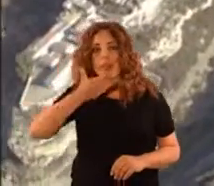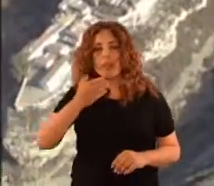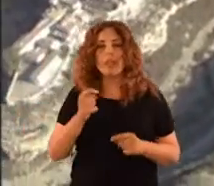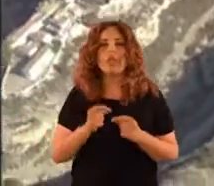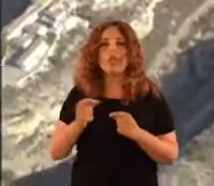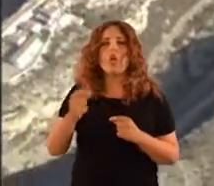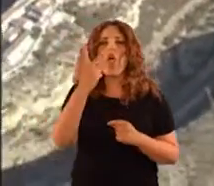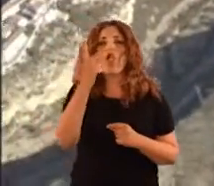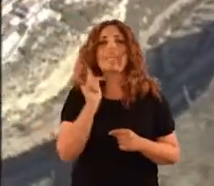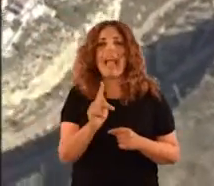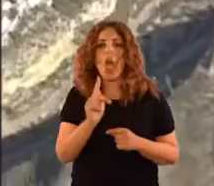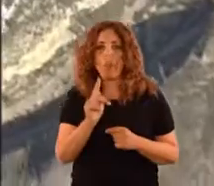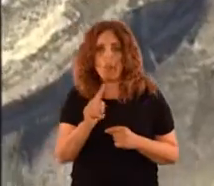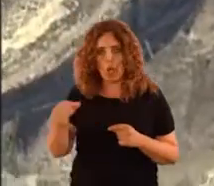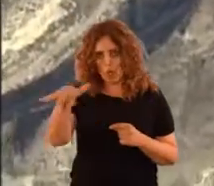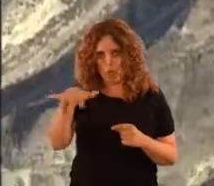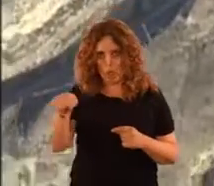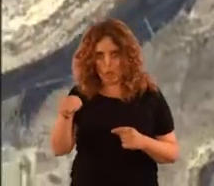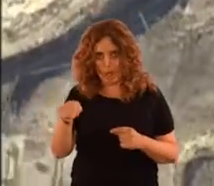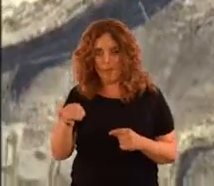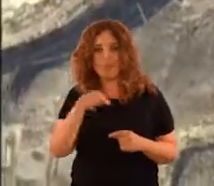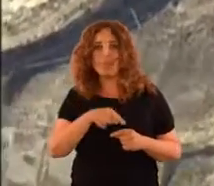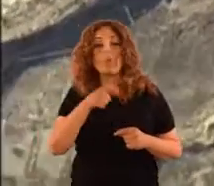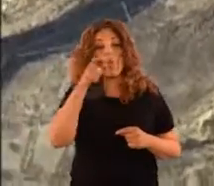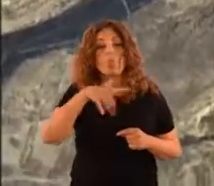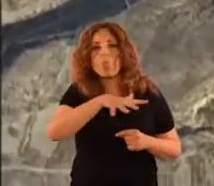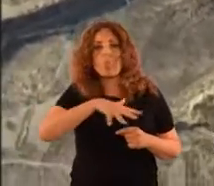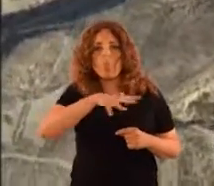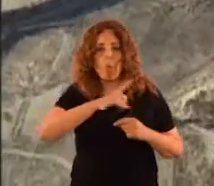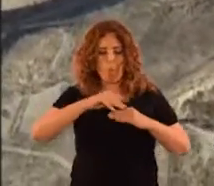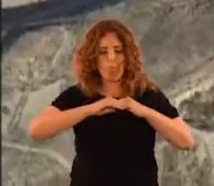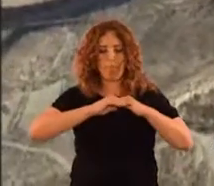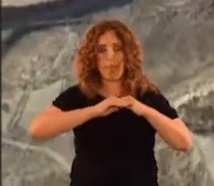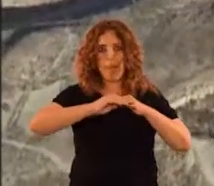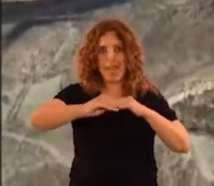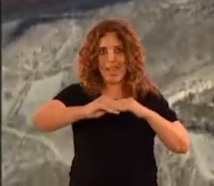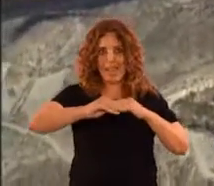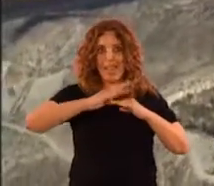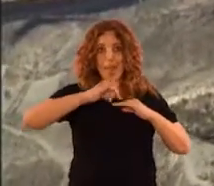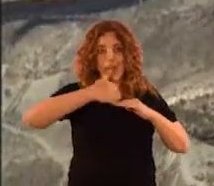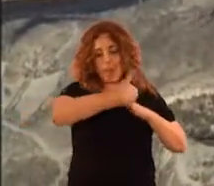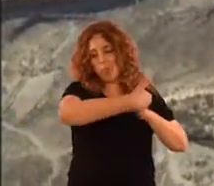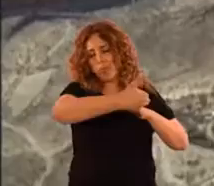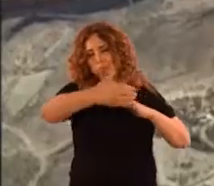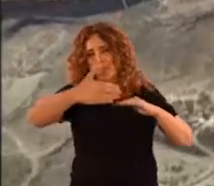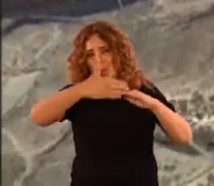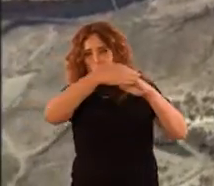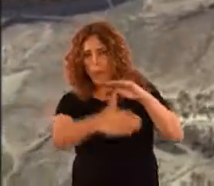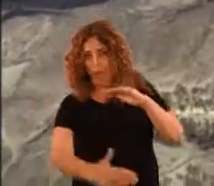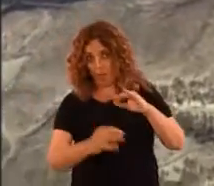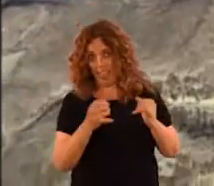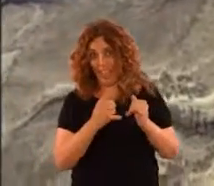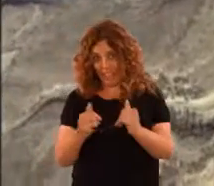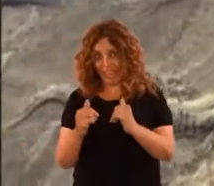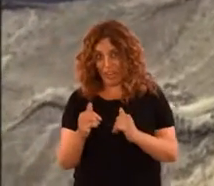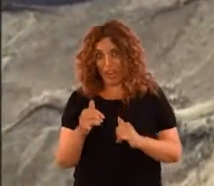El pueblo de Sorbas se sitúa a 2 kilómetros escasos del paraje. Se construye sobre una pequeña planicie recortada por el barranco